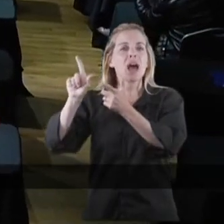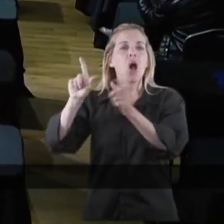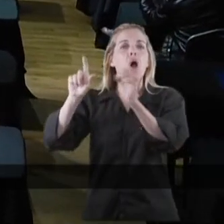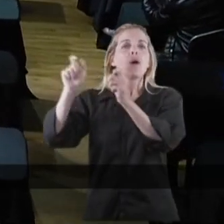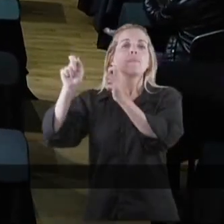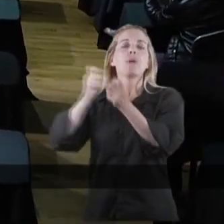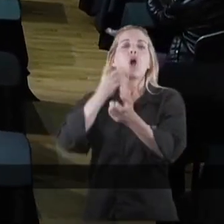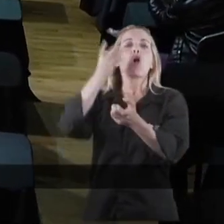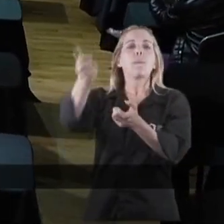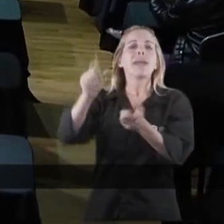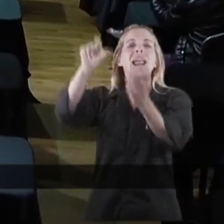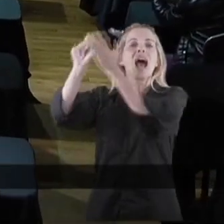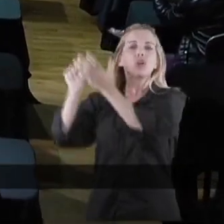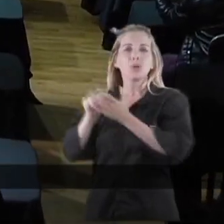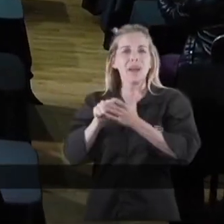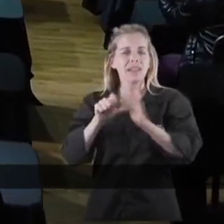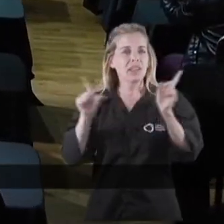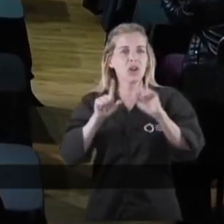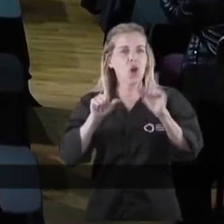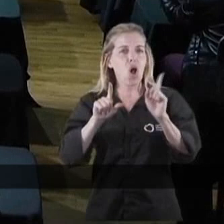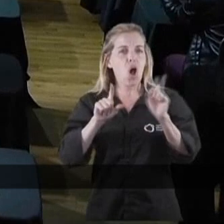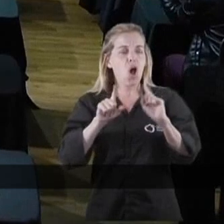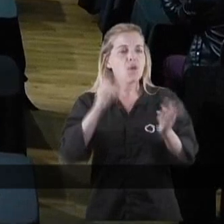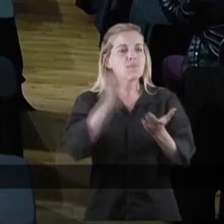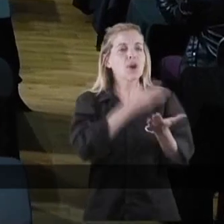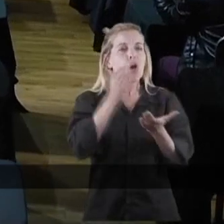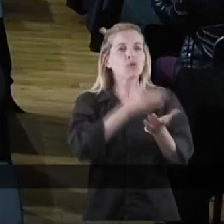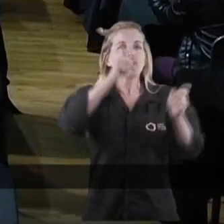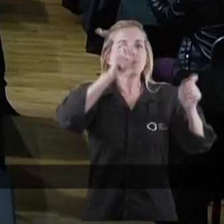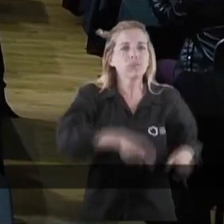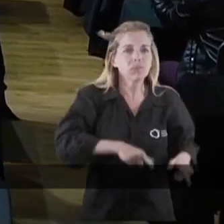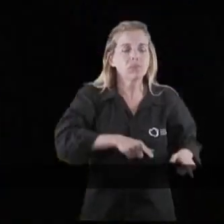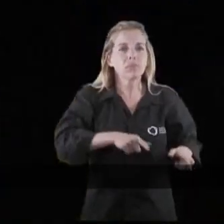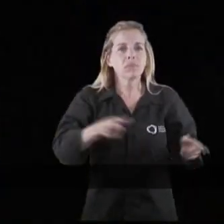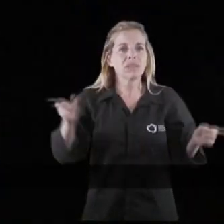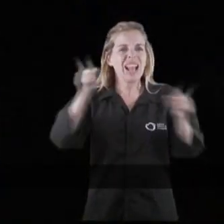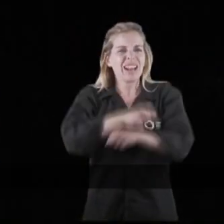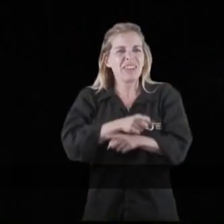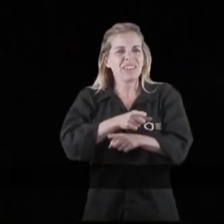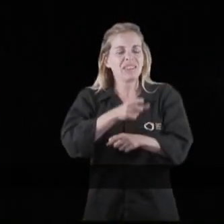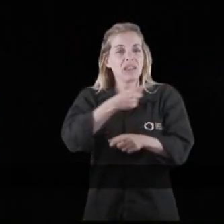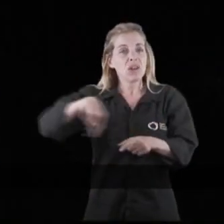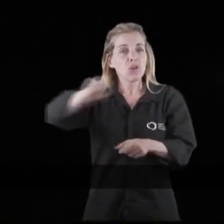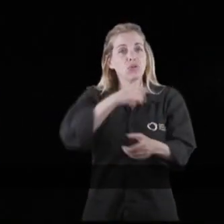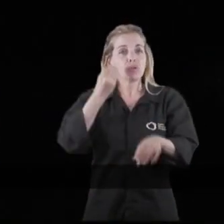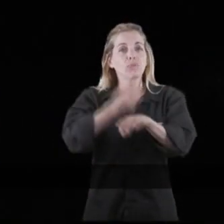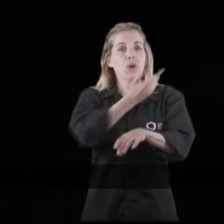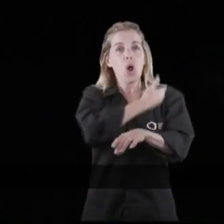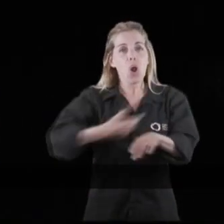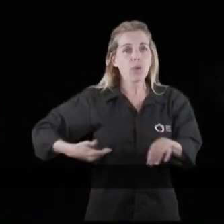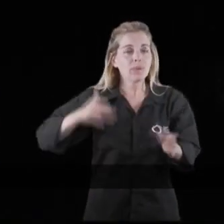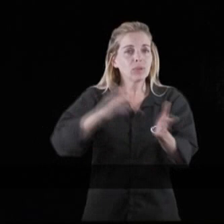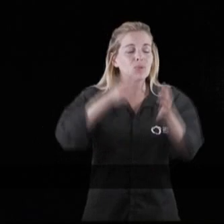Y nosotros debimos revertir toda esa realidad con un mundo que se